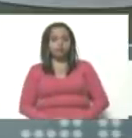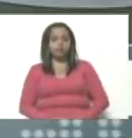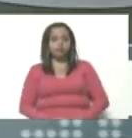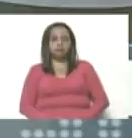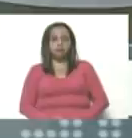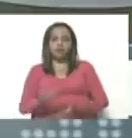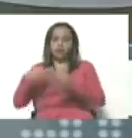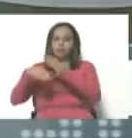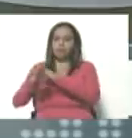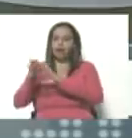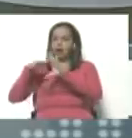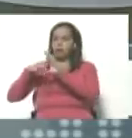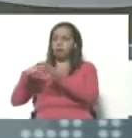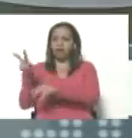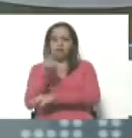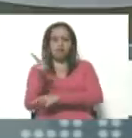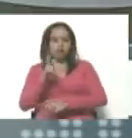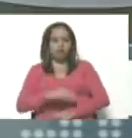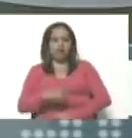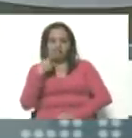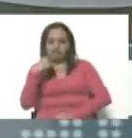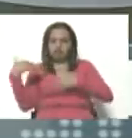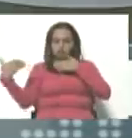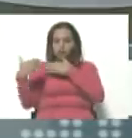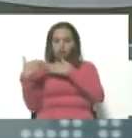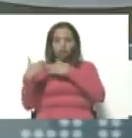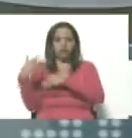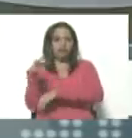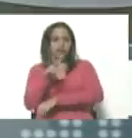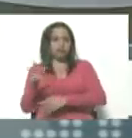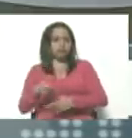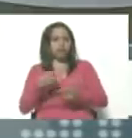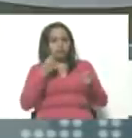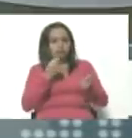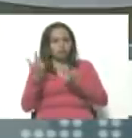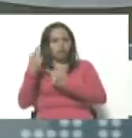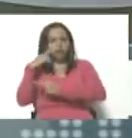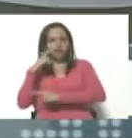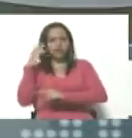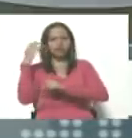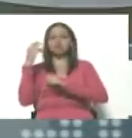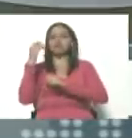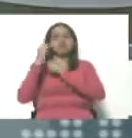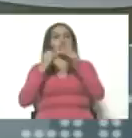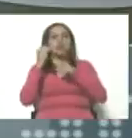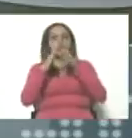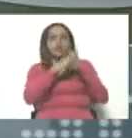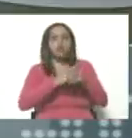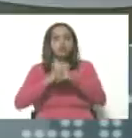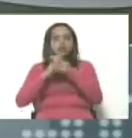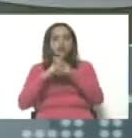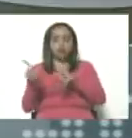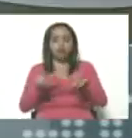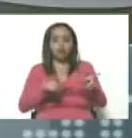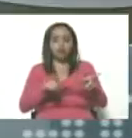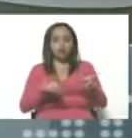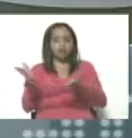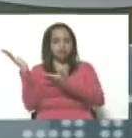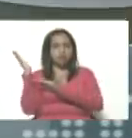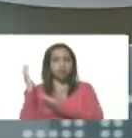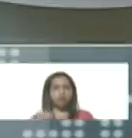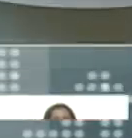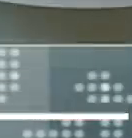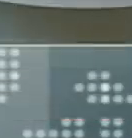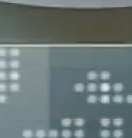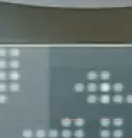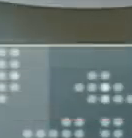Se va a hablar de Venezuela, amenazar y agredir a Venezuela. Vamos a ver Estados Unidos para que vean la verdad. ¿Está listo el video? Adelante, por